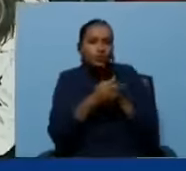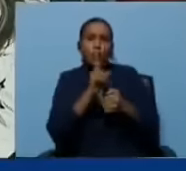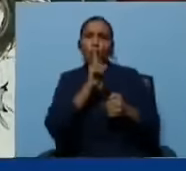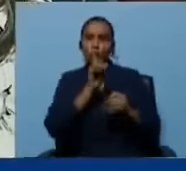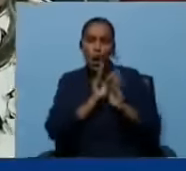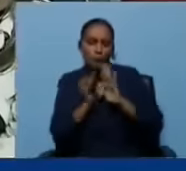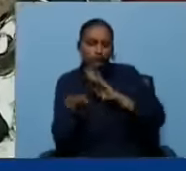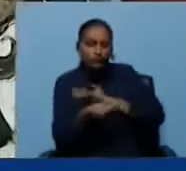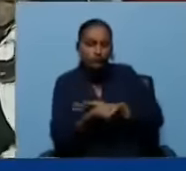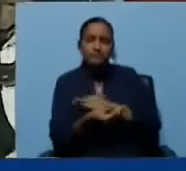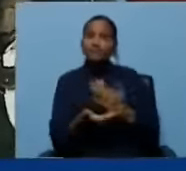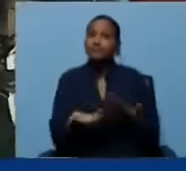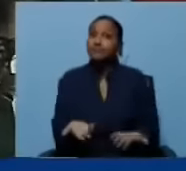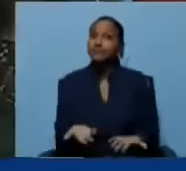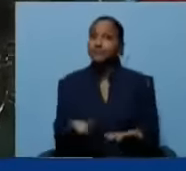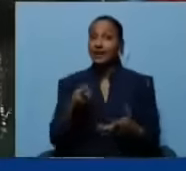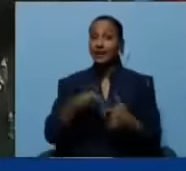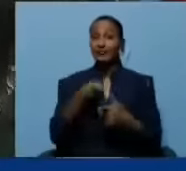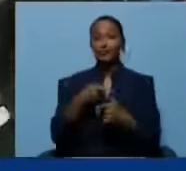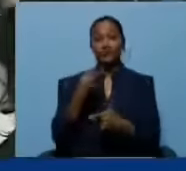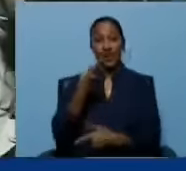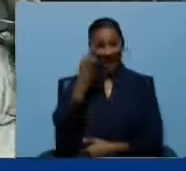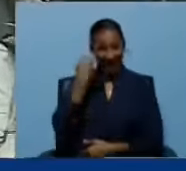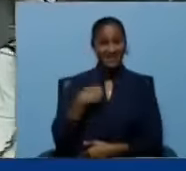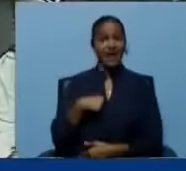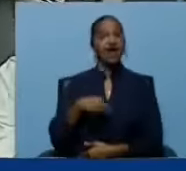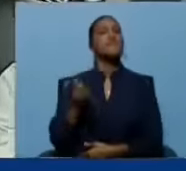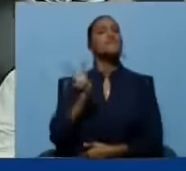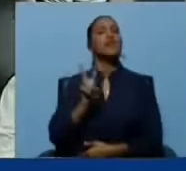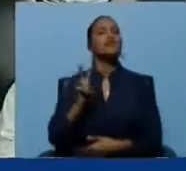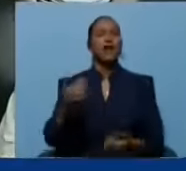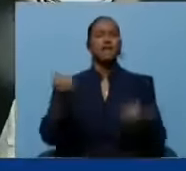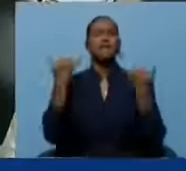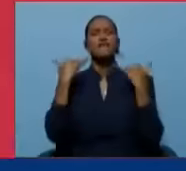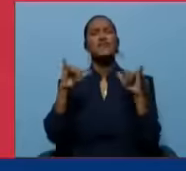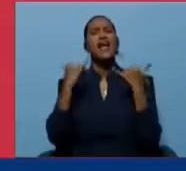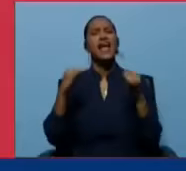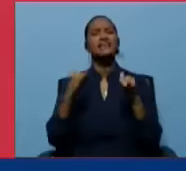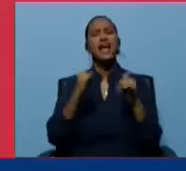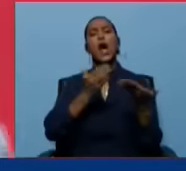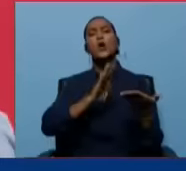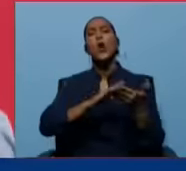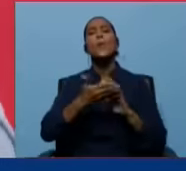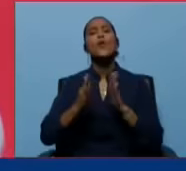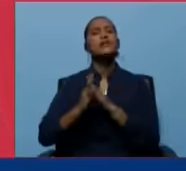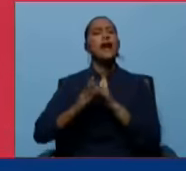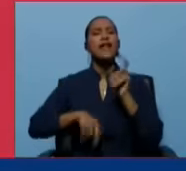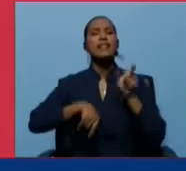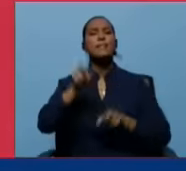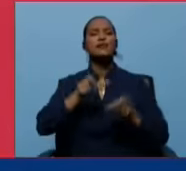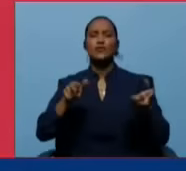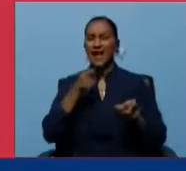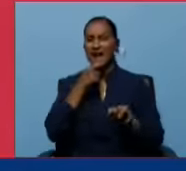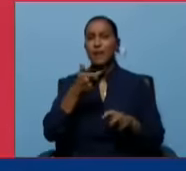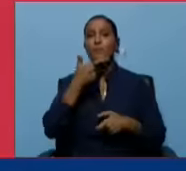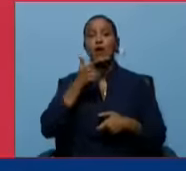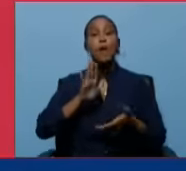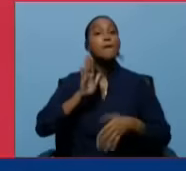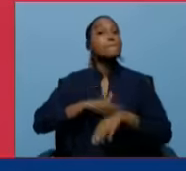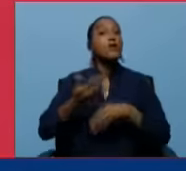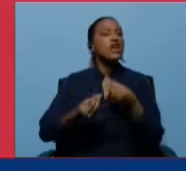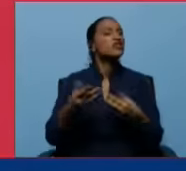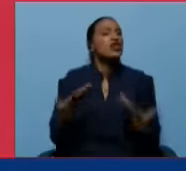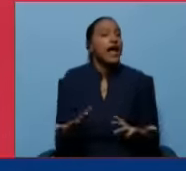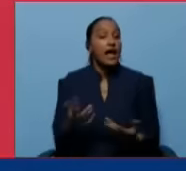Pero Venezuela ayer vivió una fiesta vecinal popular hermosa, porque se realizó la segunda